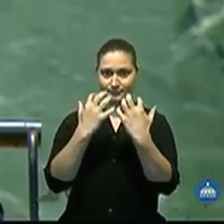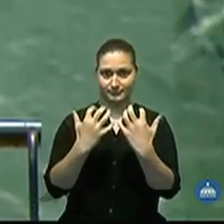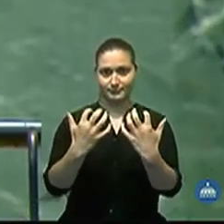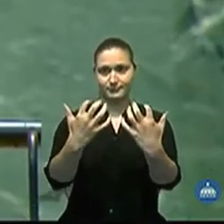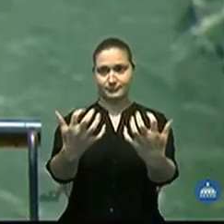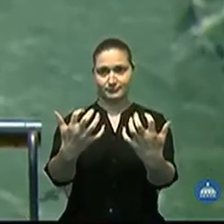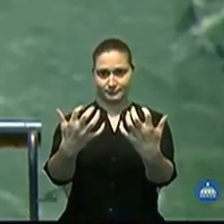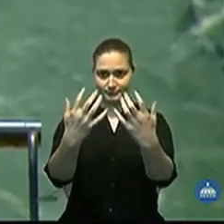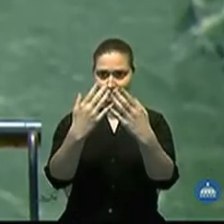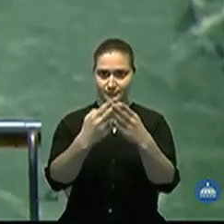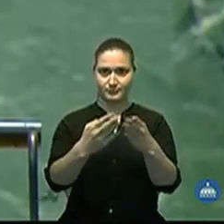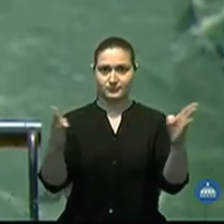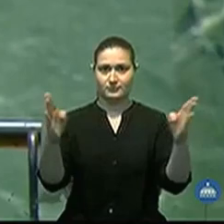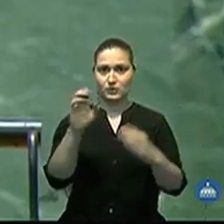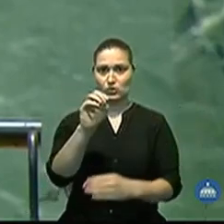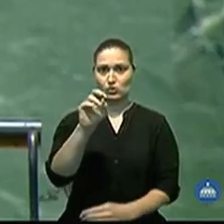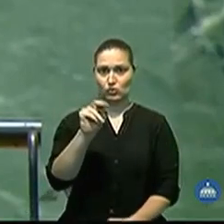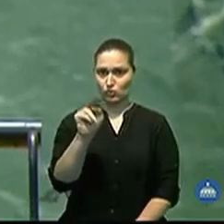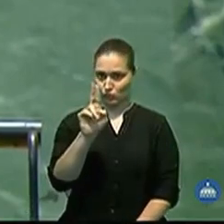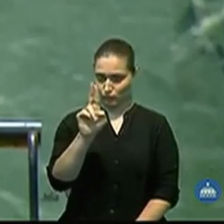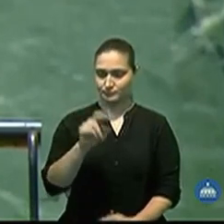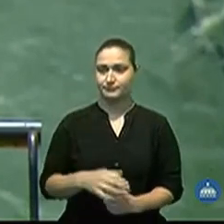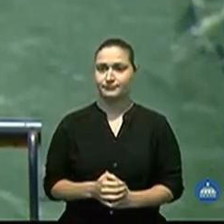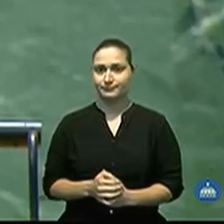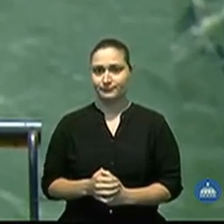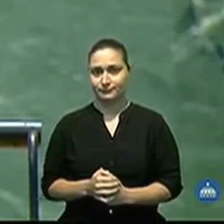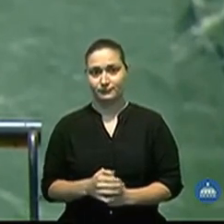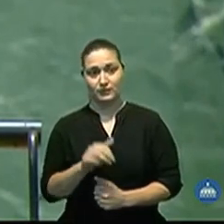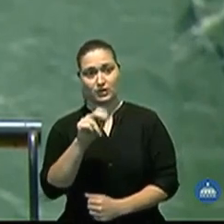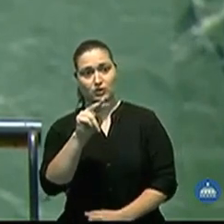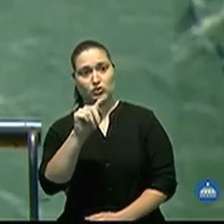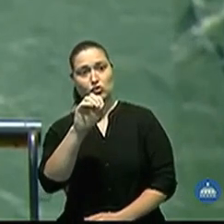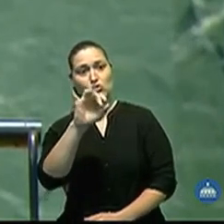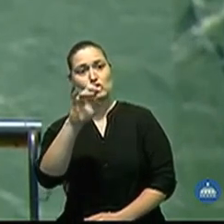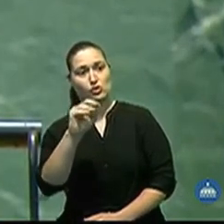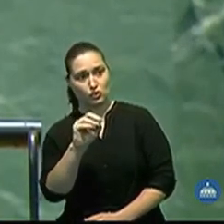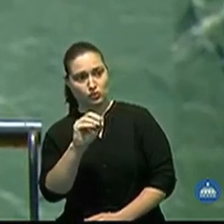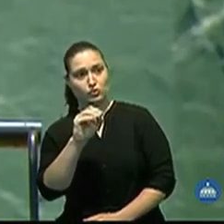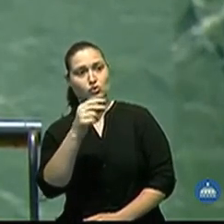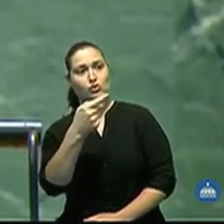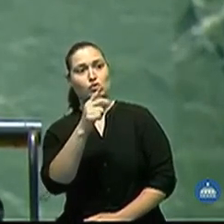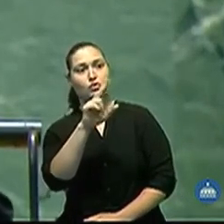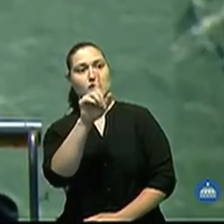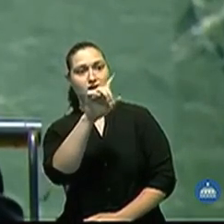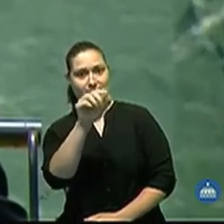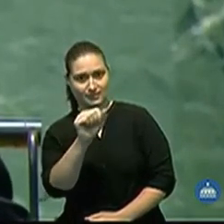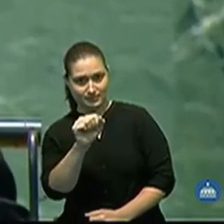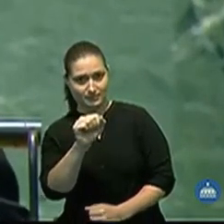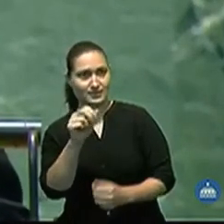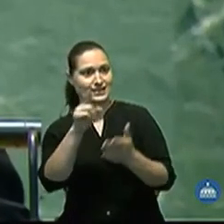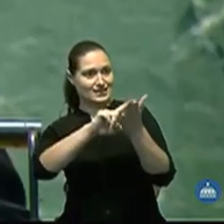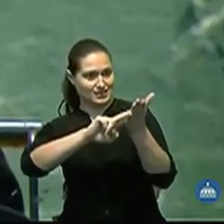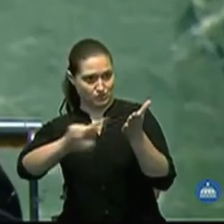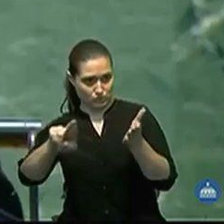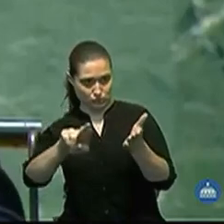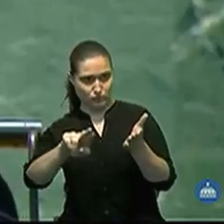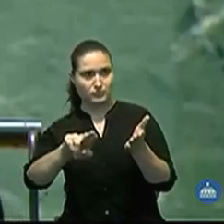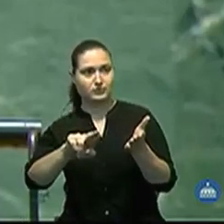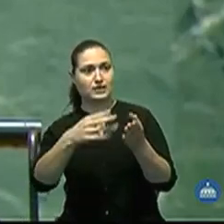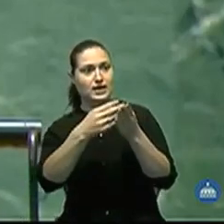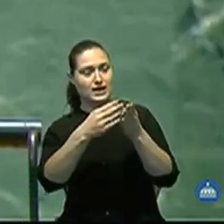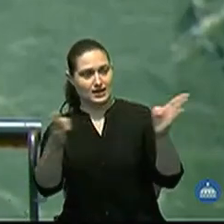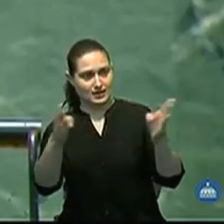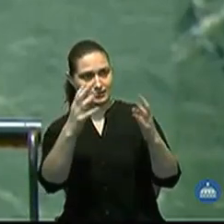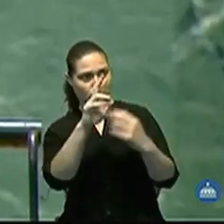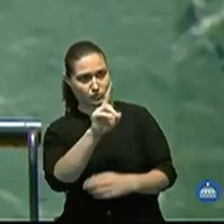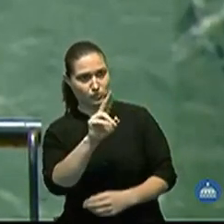de las Naciones Unidas, excelentísimo señor Antonio Guterres, secretario general de las Naciones Unidas, excelentísimos señores